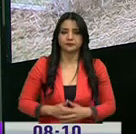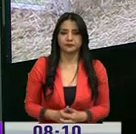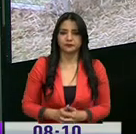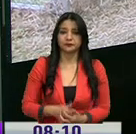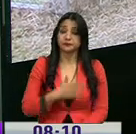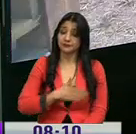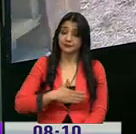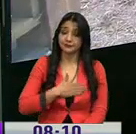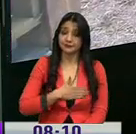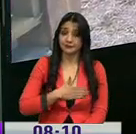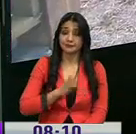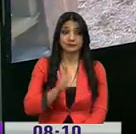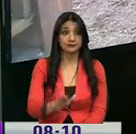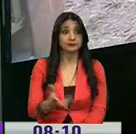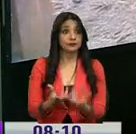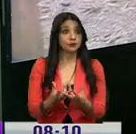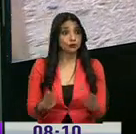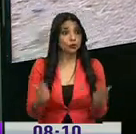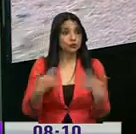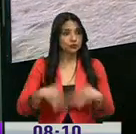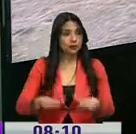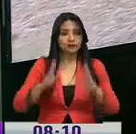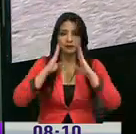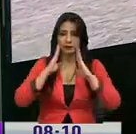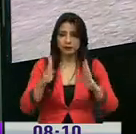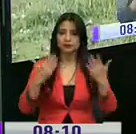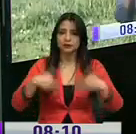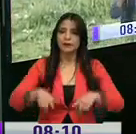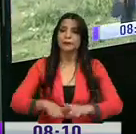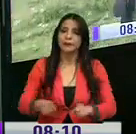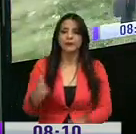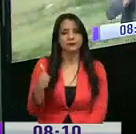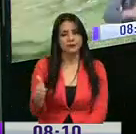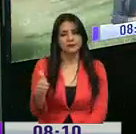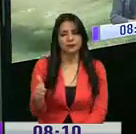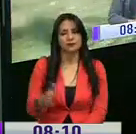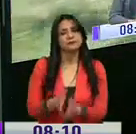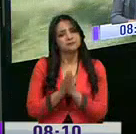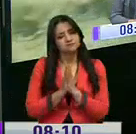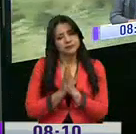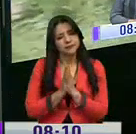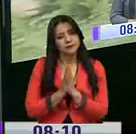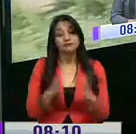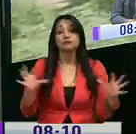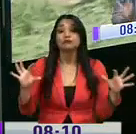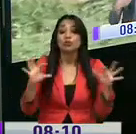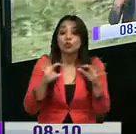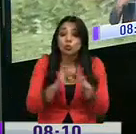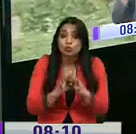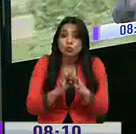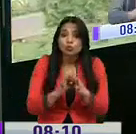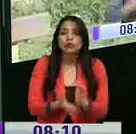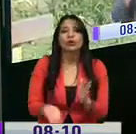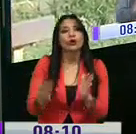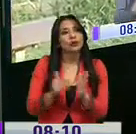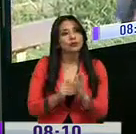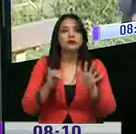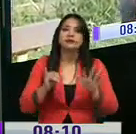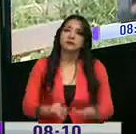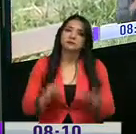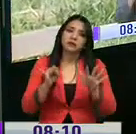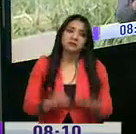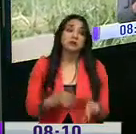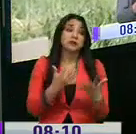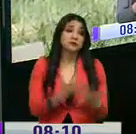favor, el caso ya está siendo atendido, pero vecinos, les mandamos ese mensaje para que no nuevamente en 6, 7 meses